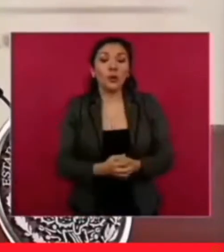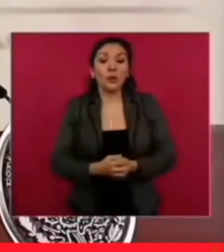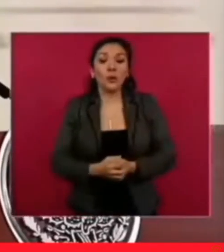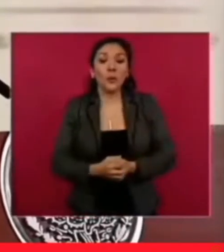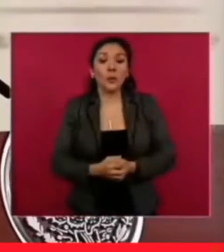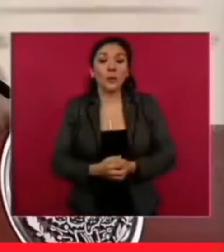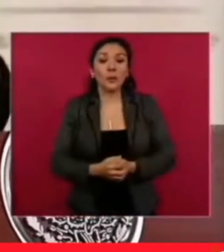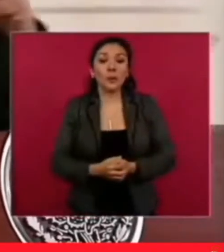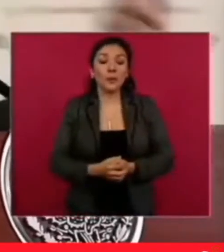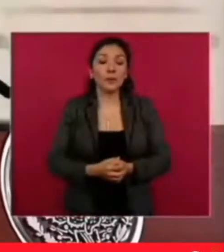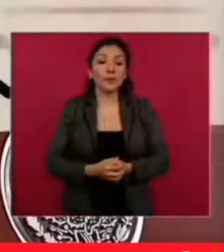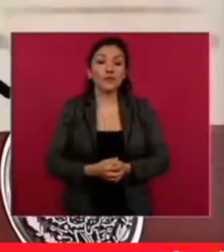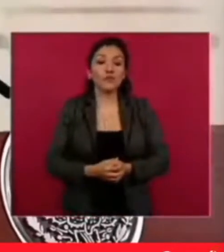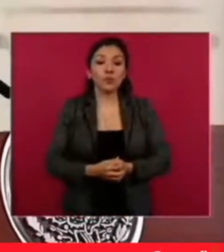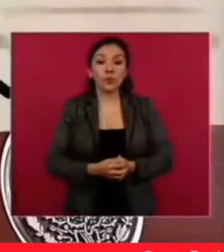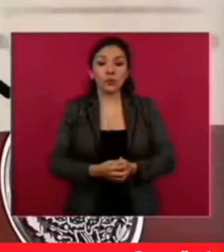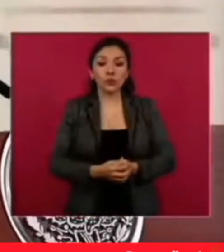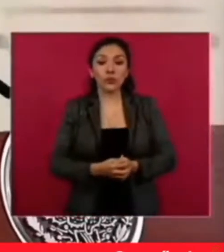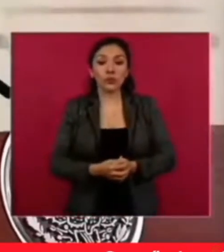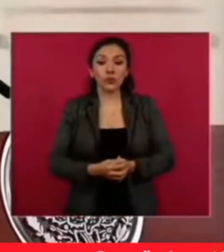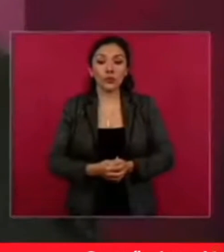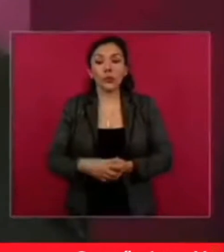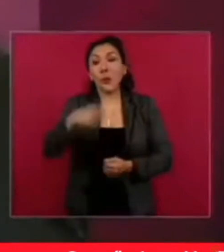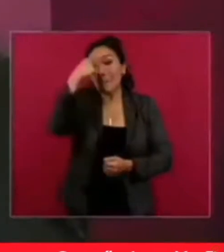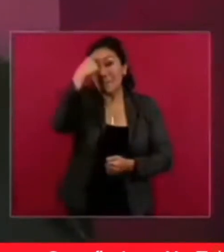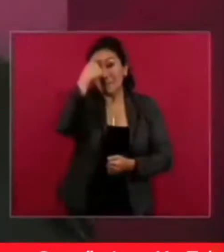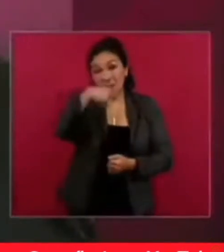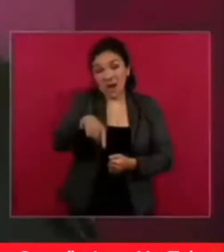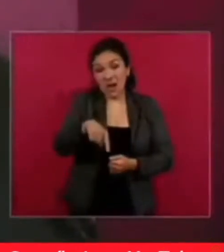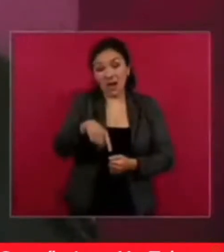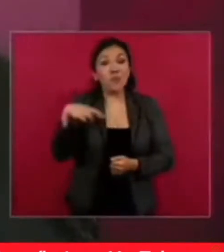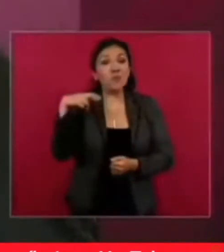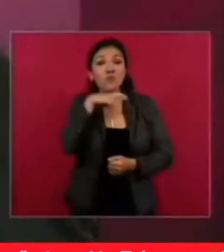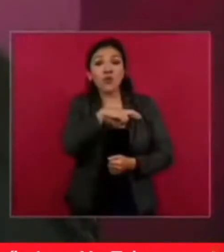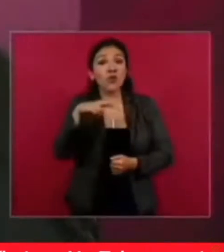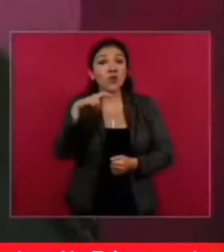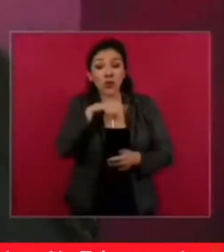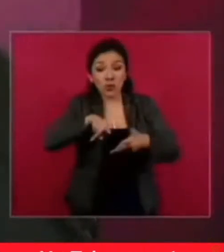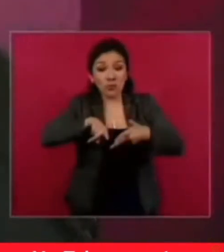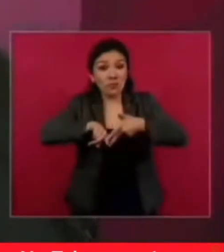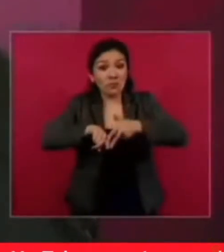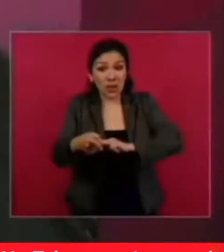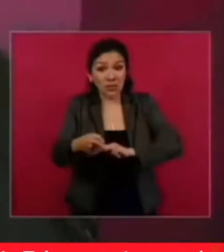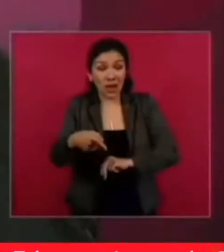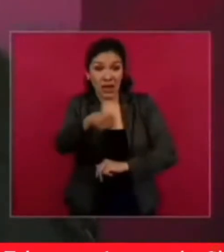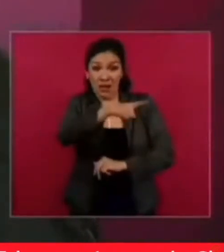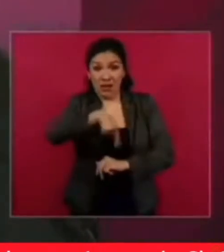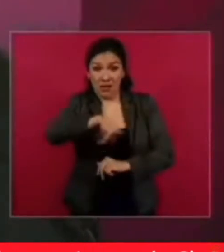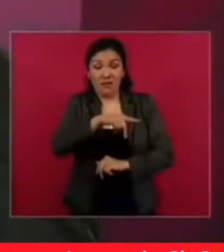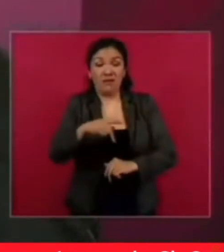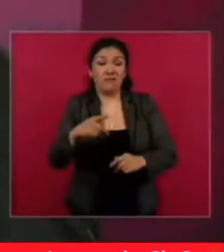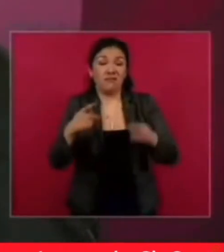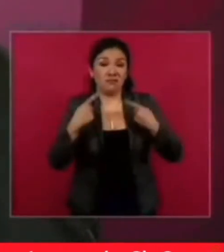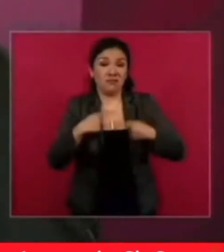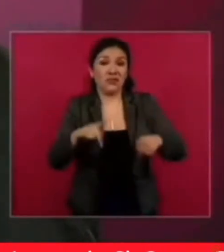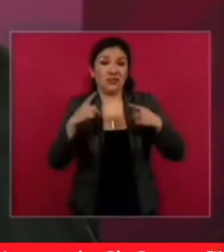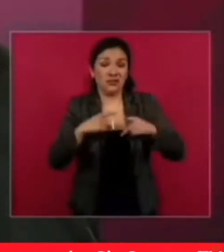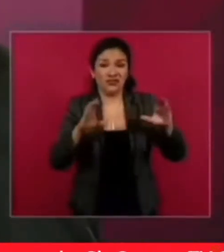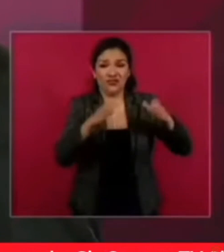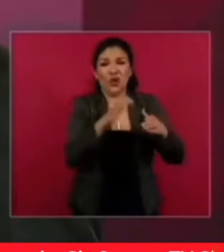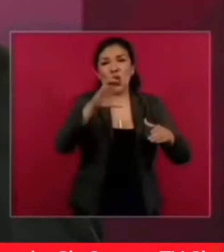para que de inmediato los legisladores del